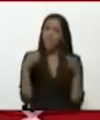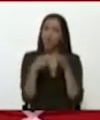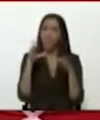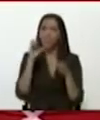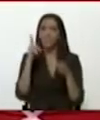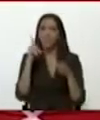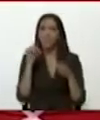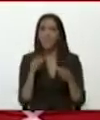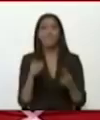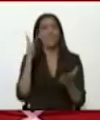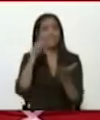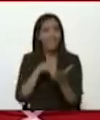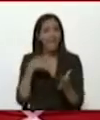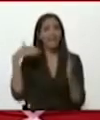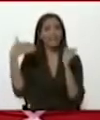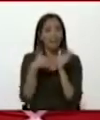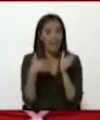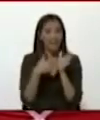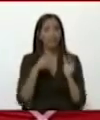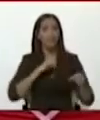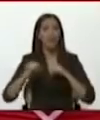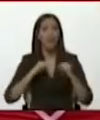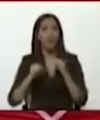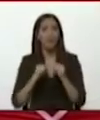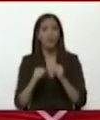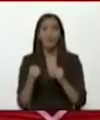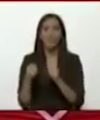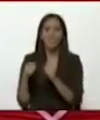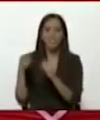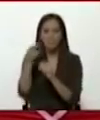6CPC que están atacando a los movimientos y